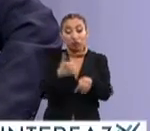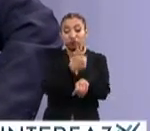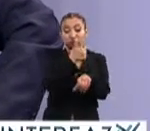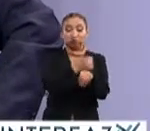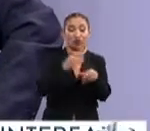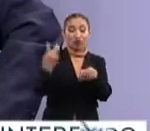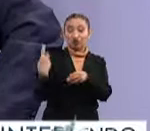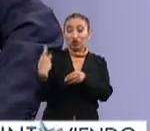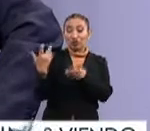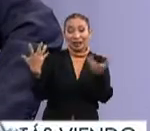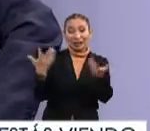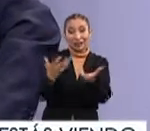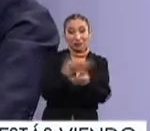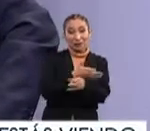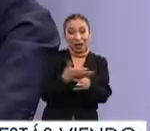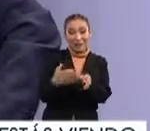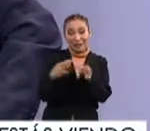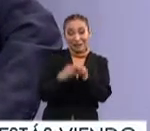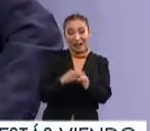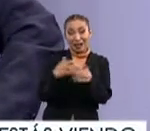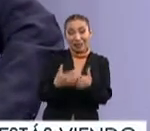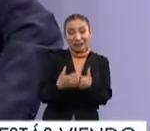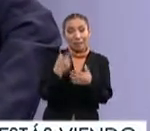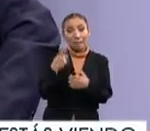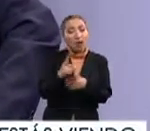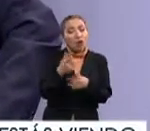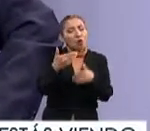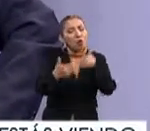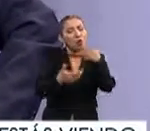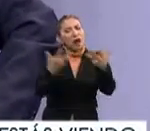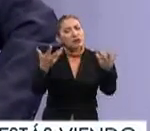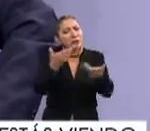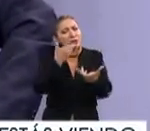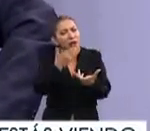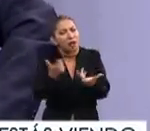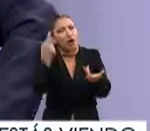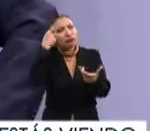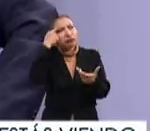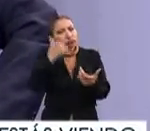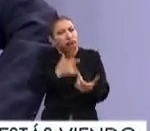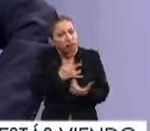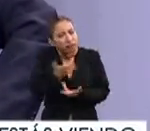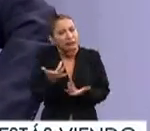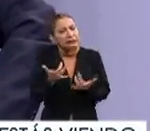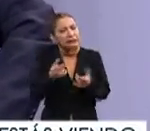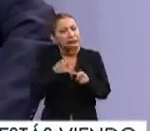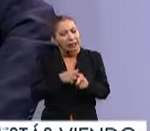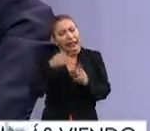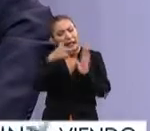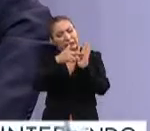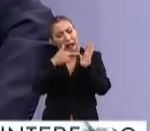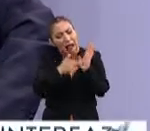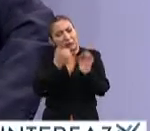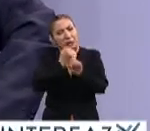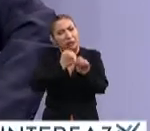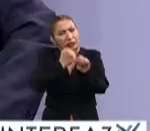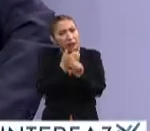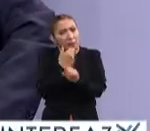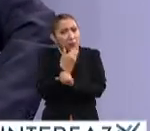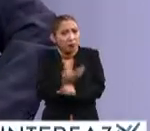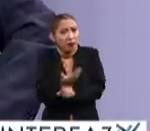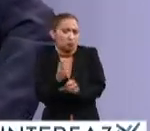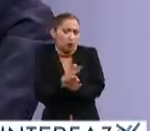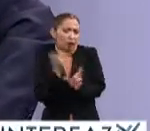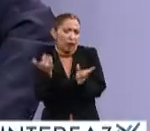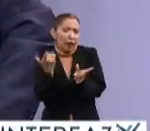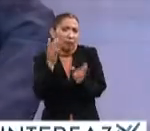emprende con parientes, pero si se hace bien, si se hace con conciencia, si se siguen una serie de buenas prácticas,